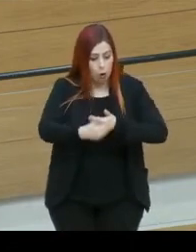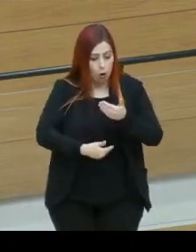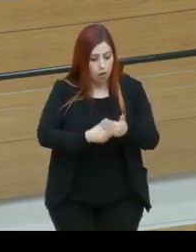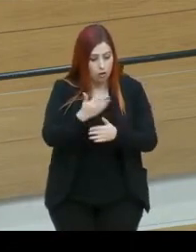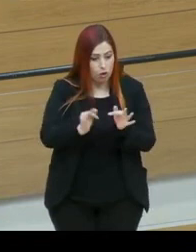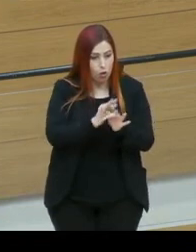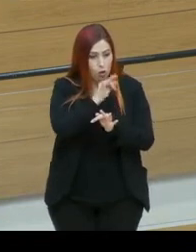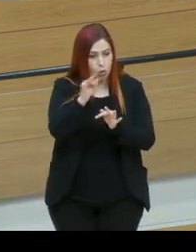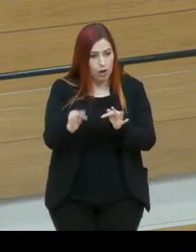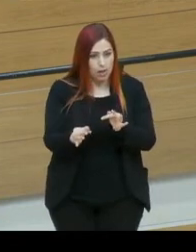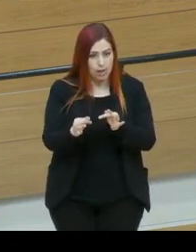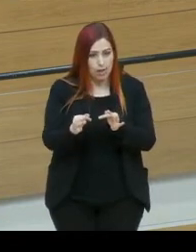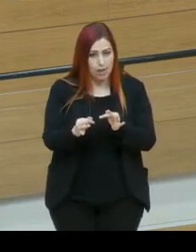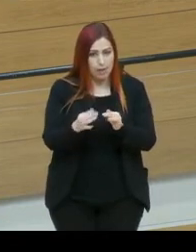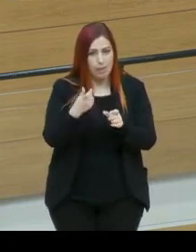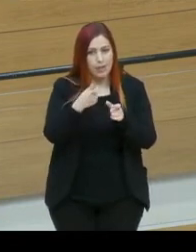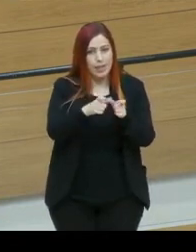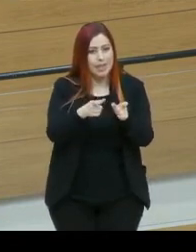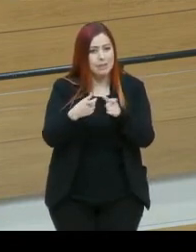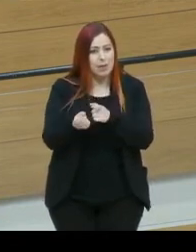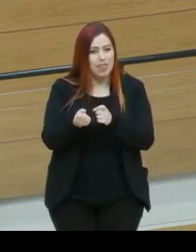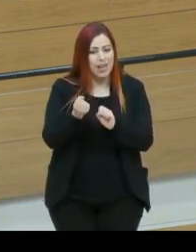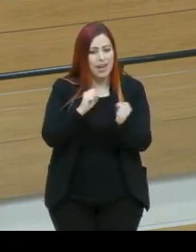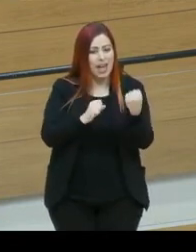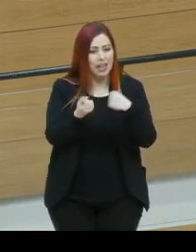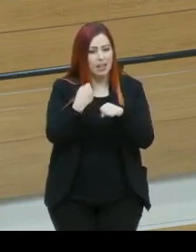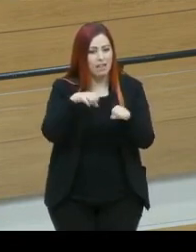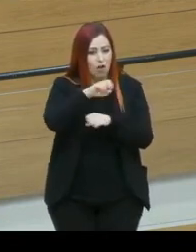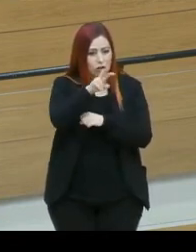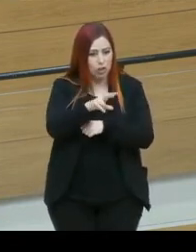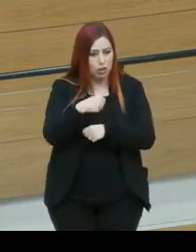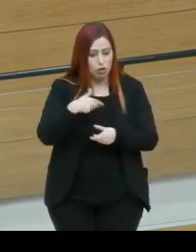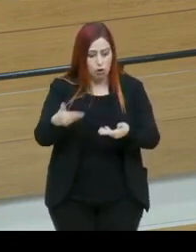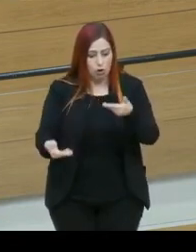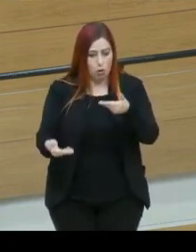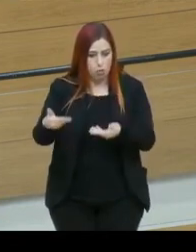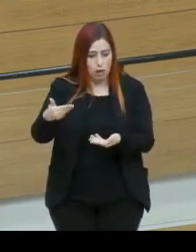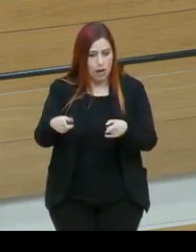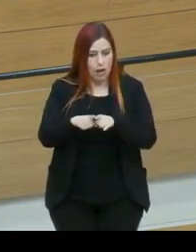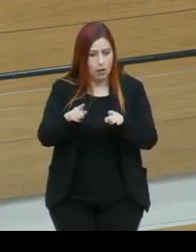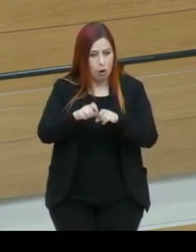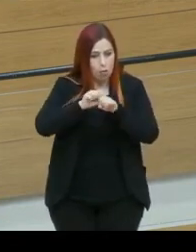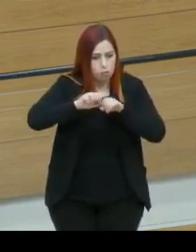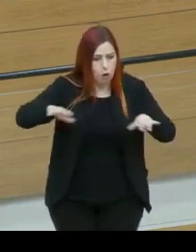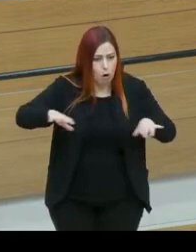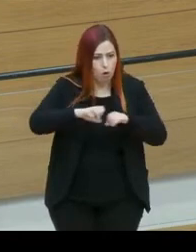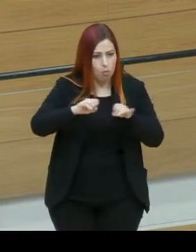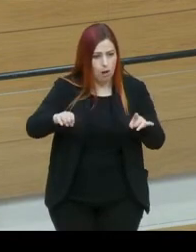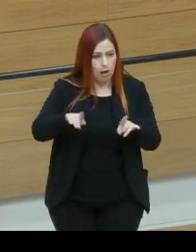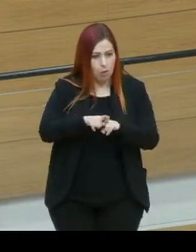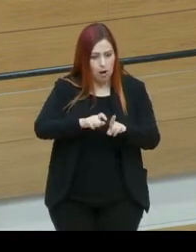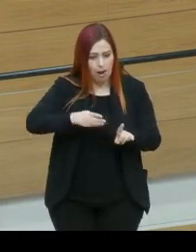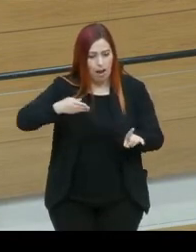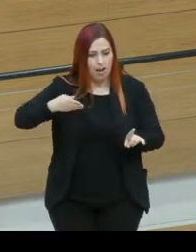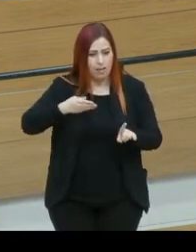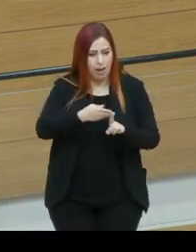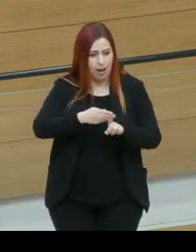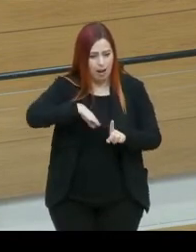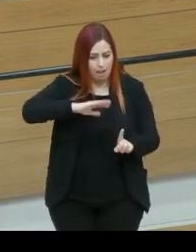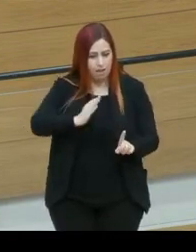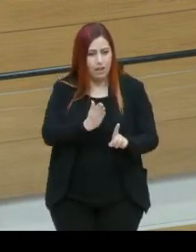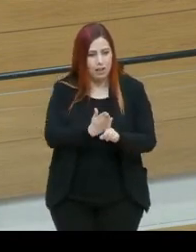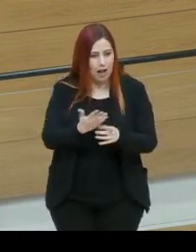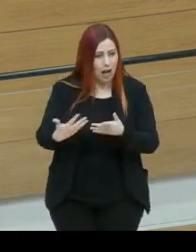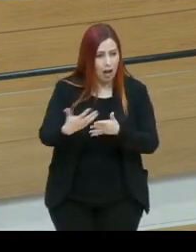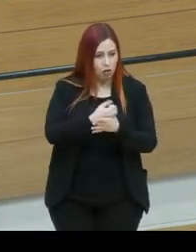producen especies reactivas de oxígeno, que yo las he comparado como unas bombas que atacan y dañan a todo lo que se encuentran